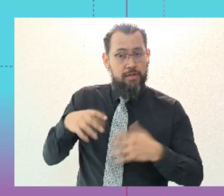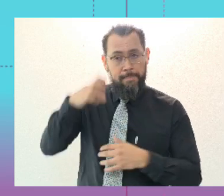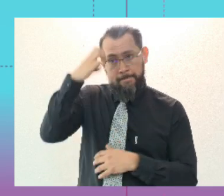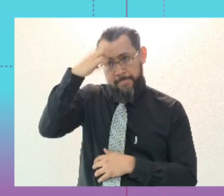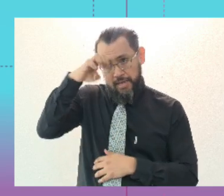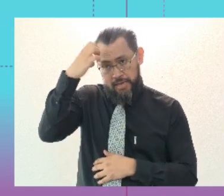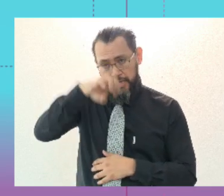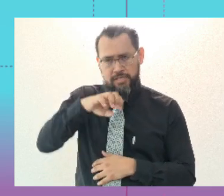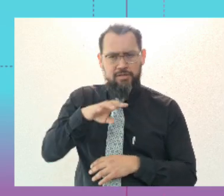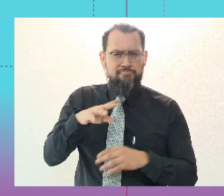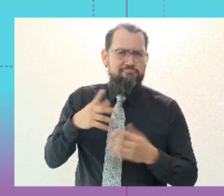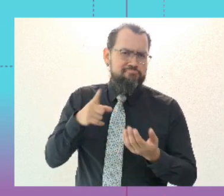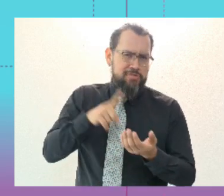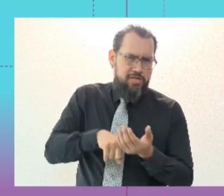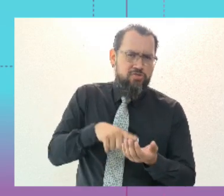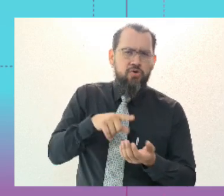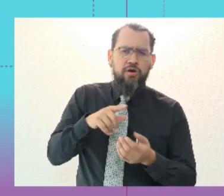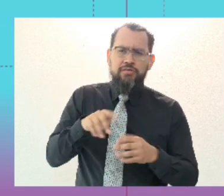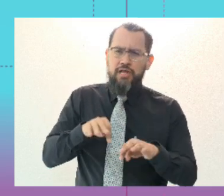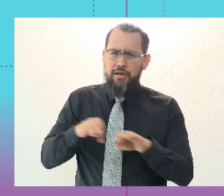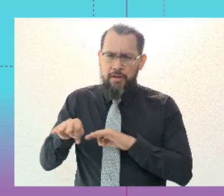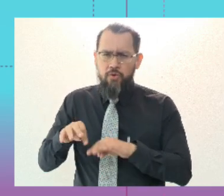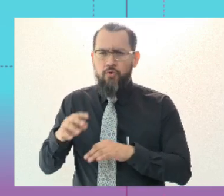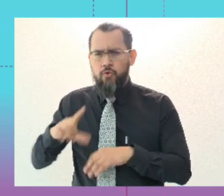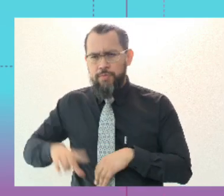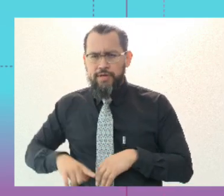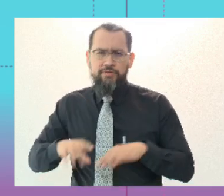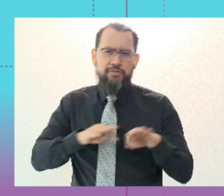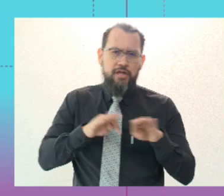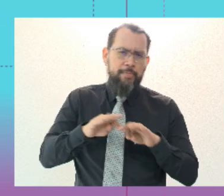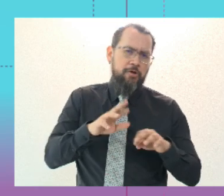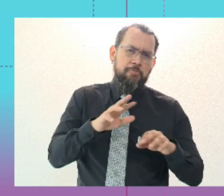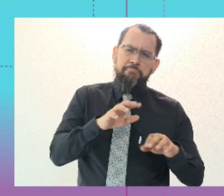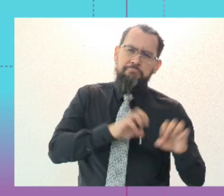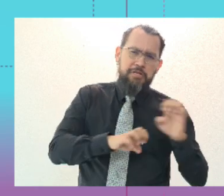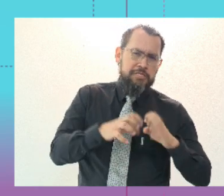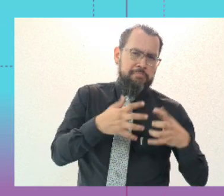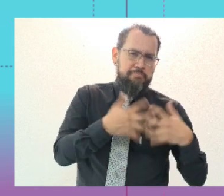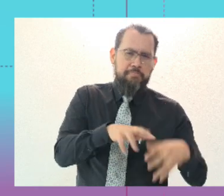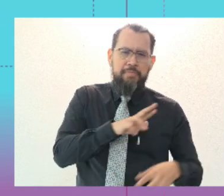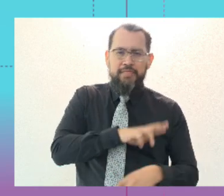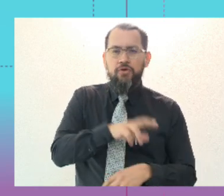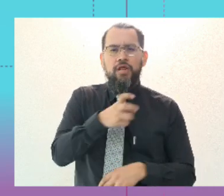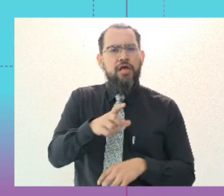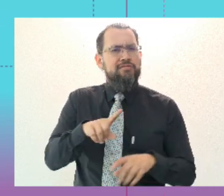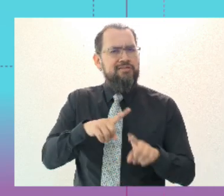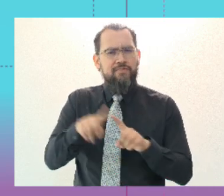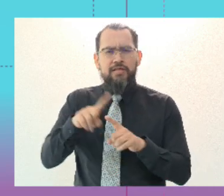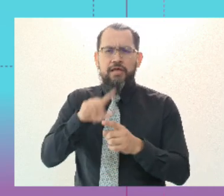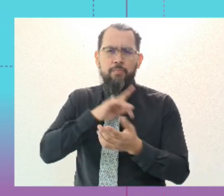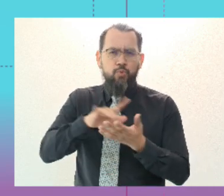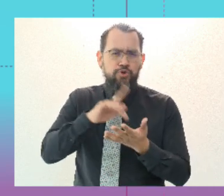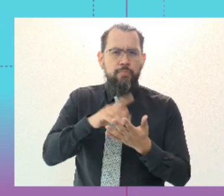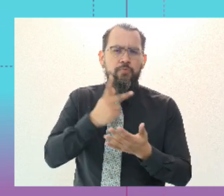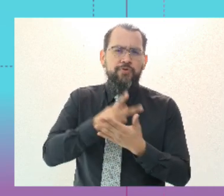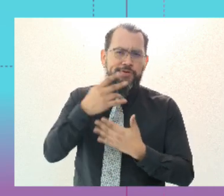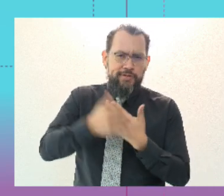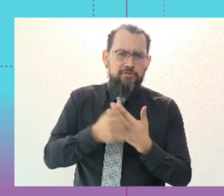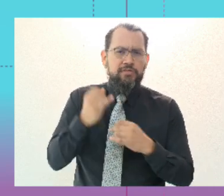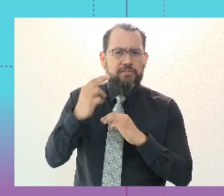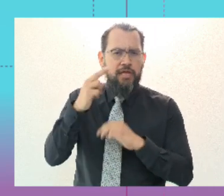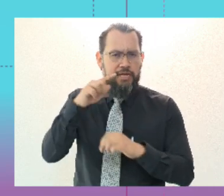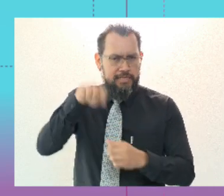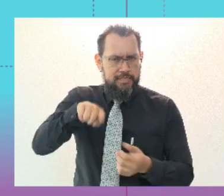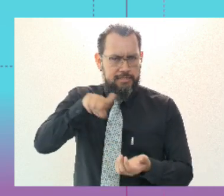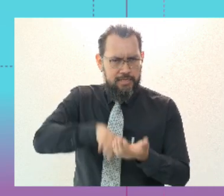el ámbito público y privado. Ha colaborado como asesora en proyectos nacionales e internacionales en materia de archivos.